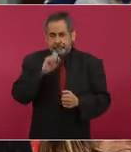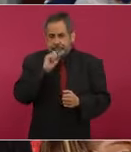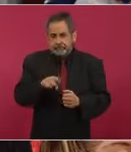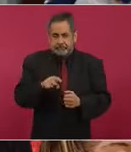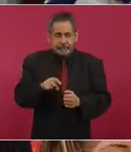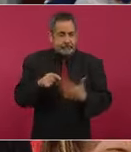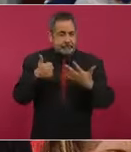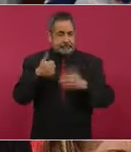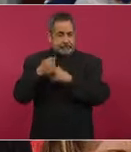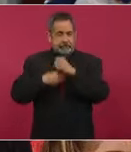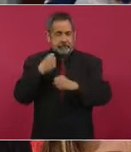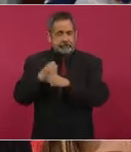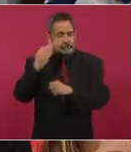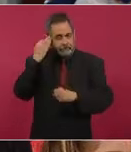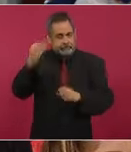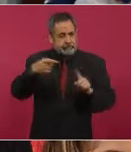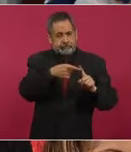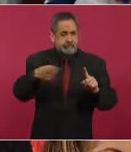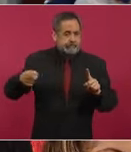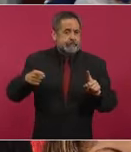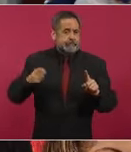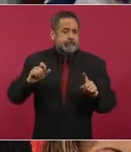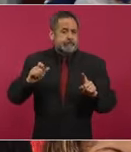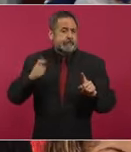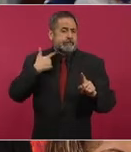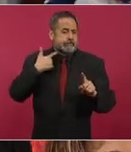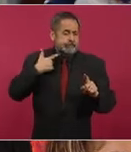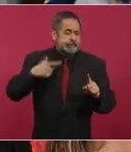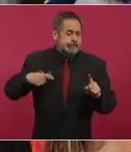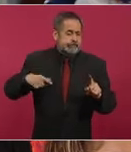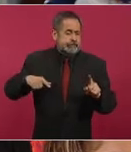en los 6 años de gobierno del panista